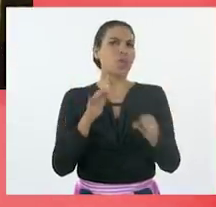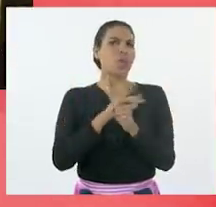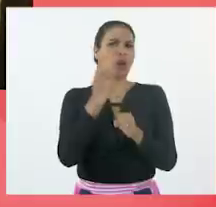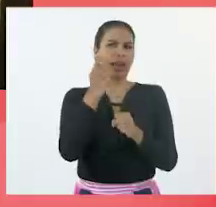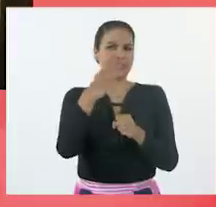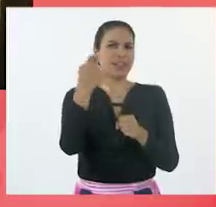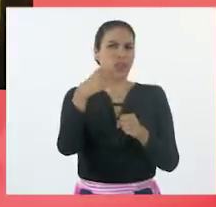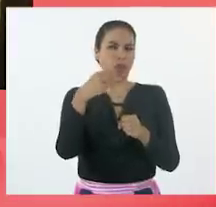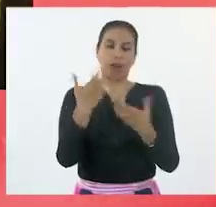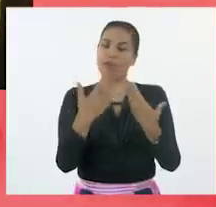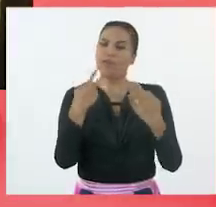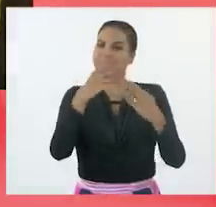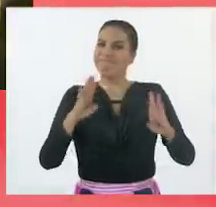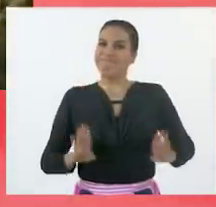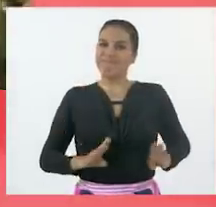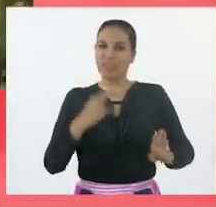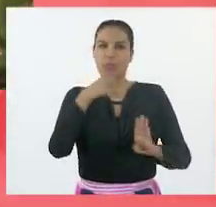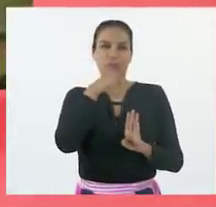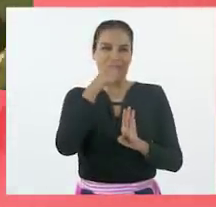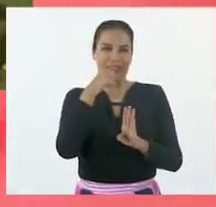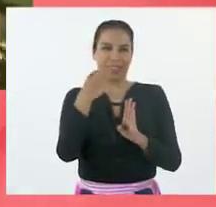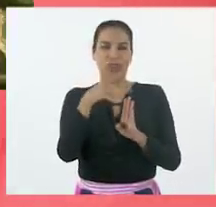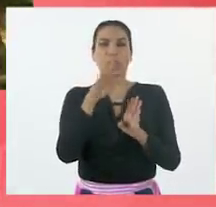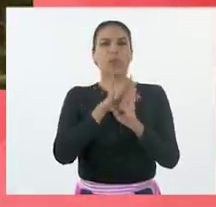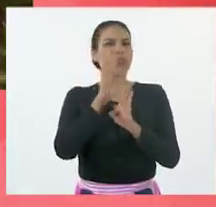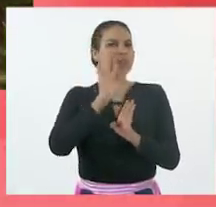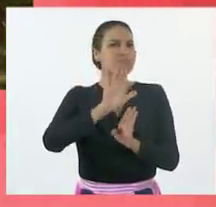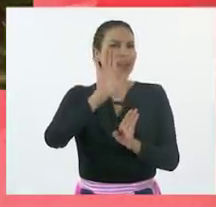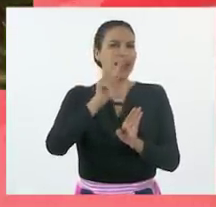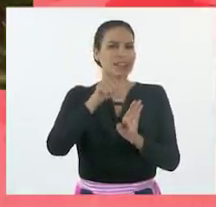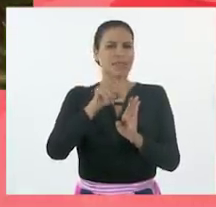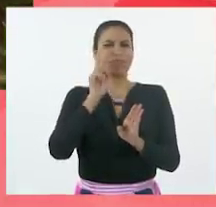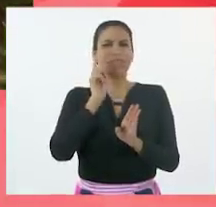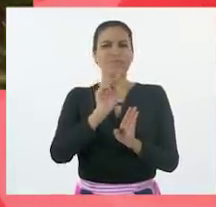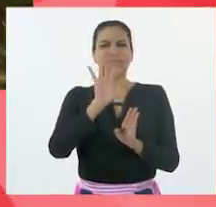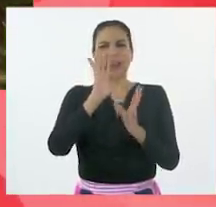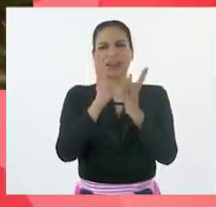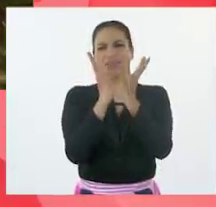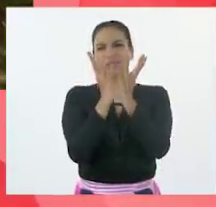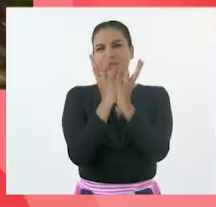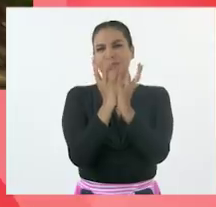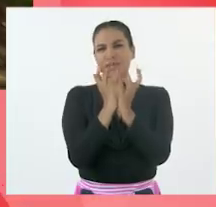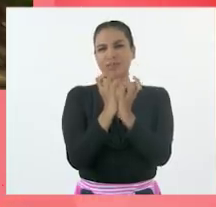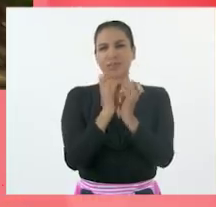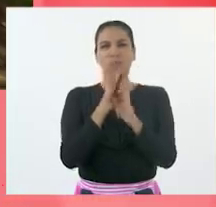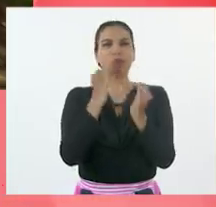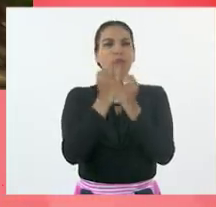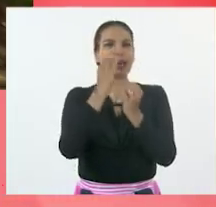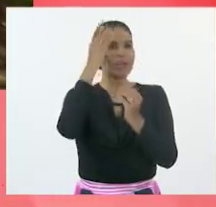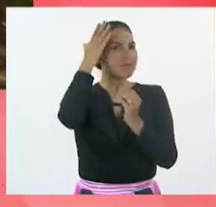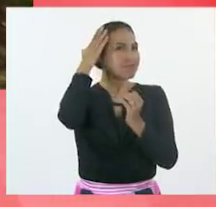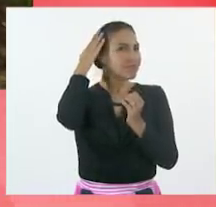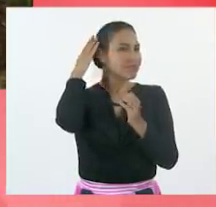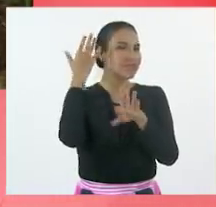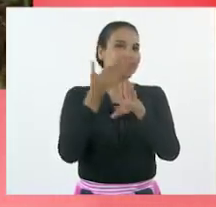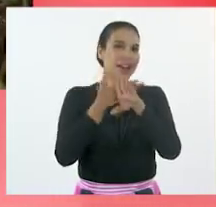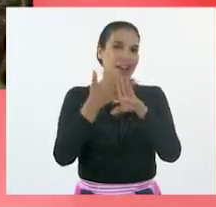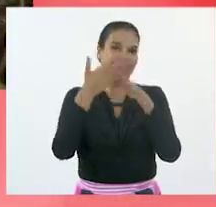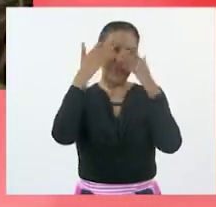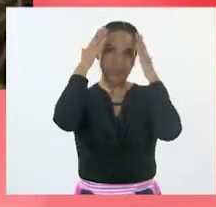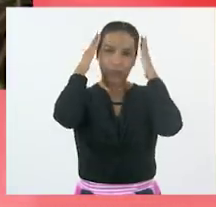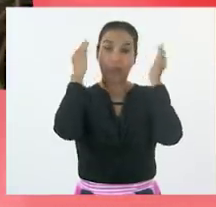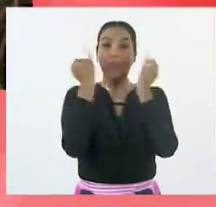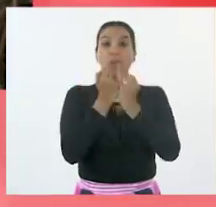este nombre es tan apropiado, además de que su apariencia casualmente es como de una cabellera blanca.